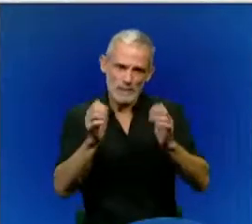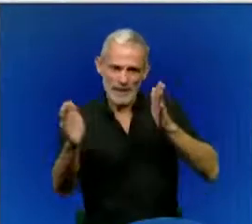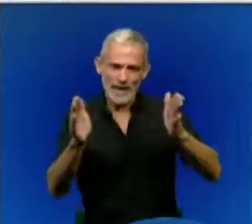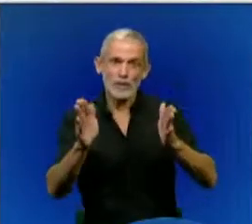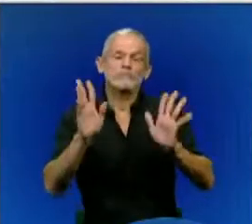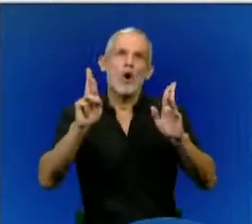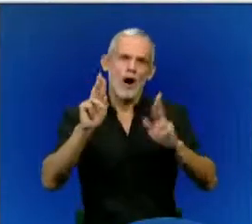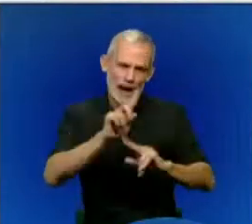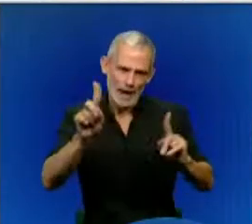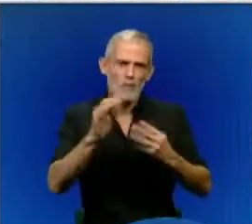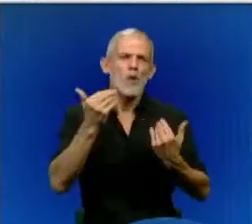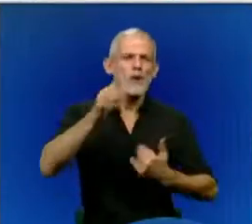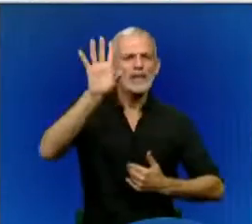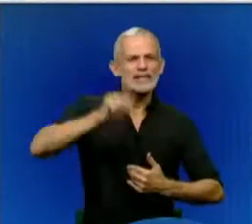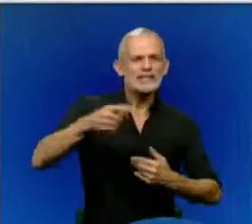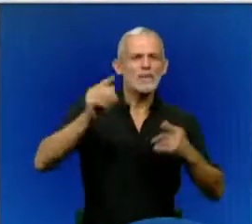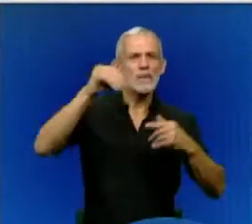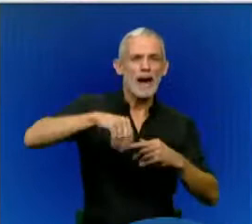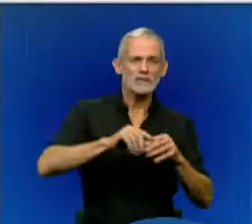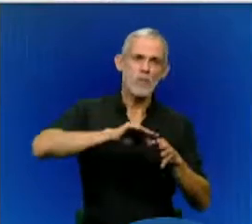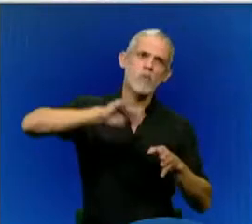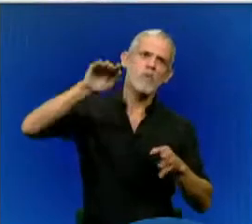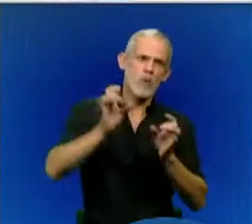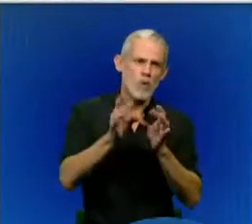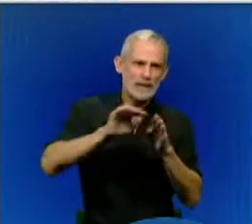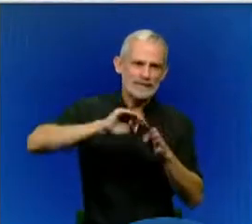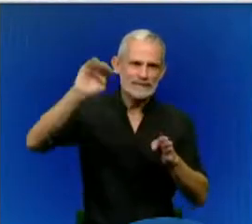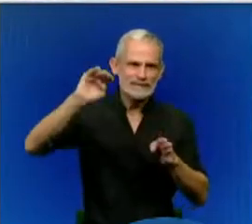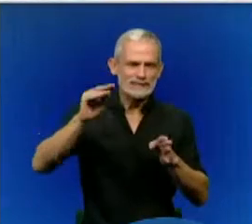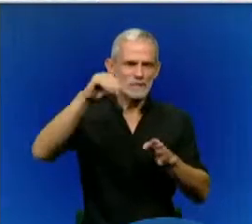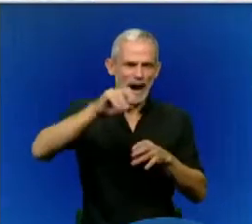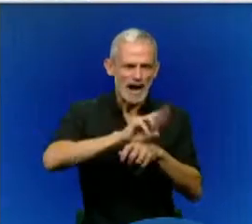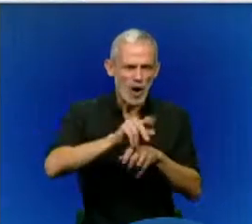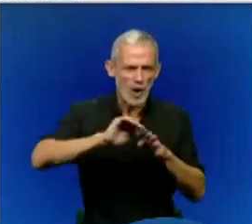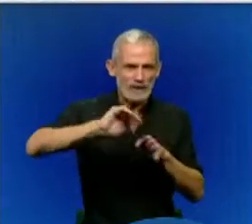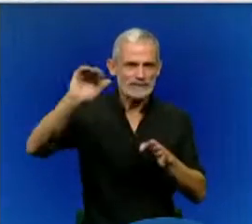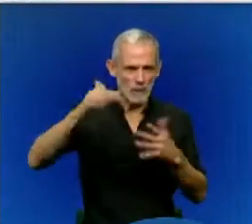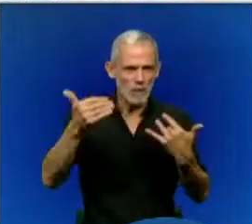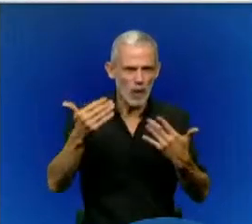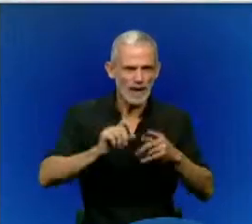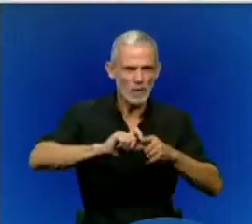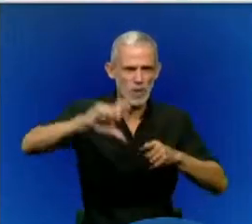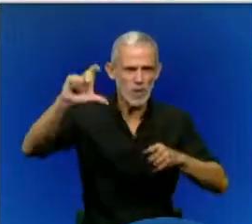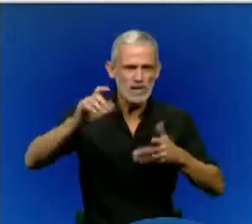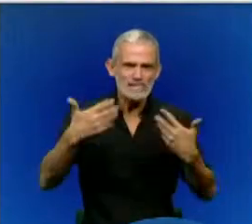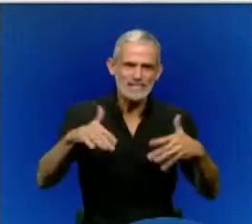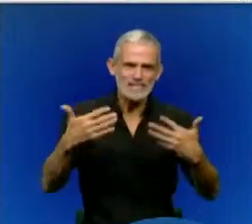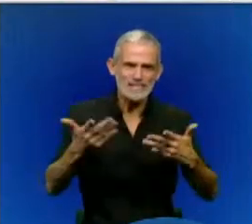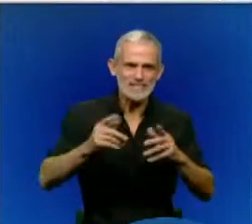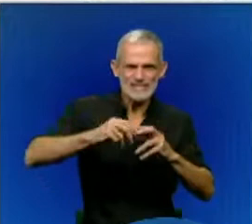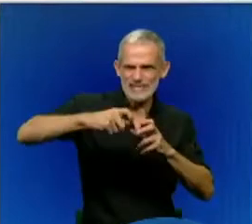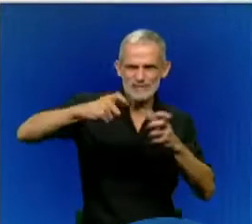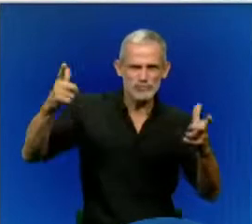pero podría traernos nuevamente un pico de la enfermedad del COVID-19, porque por supuesto las bajas